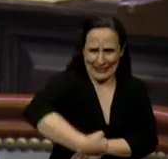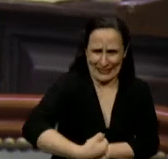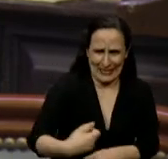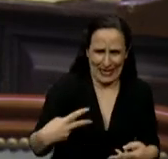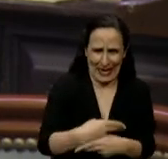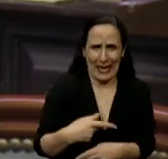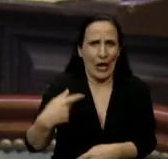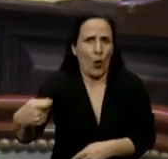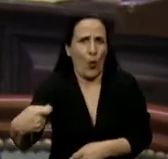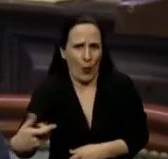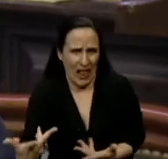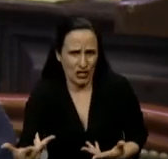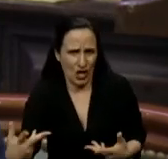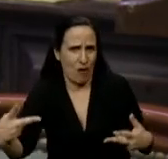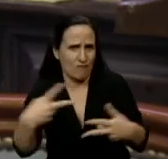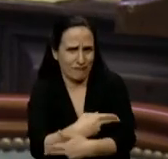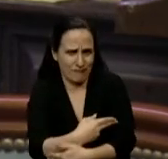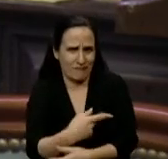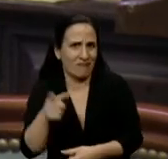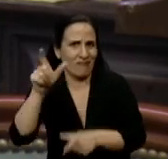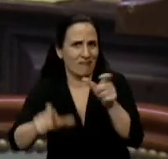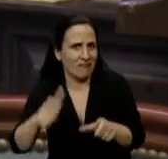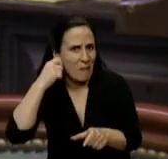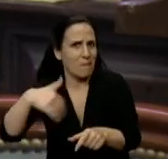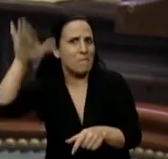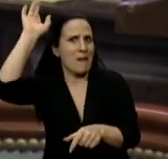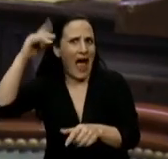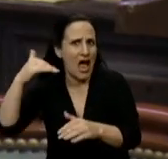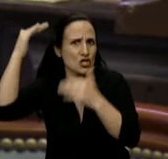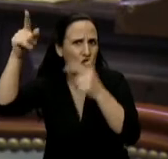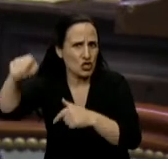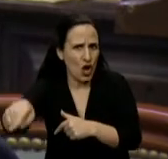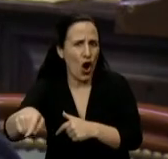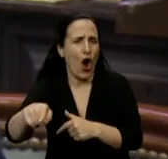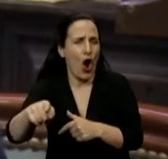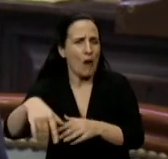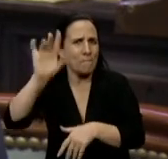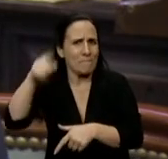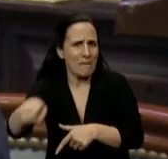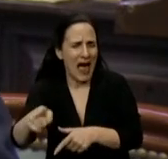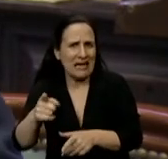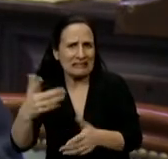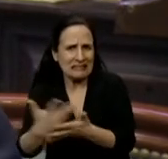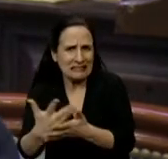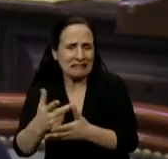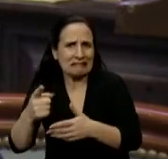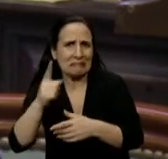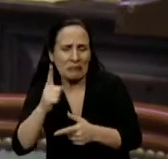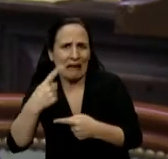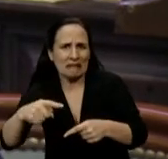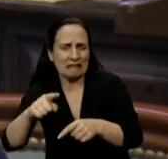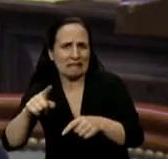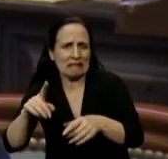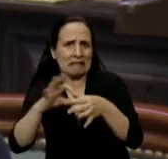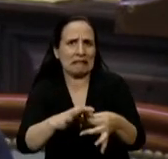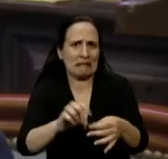las jubilaciones, siendo que son los adultos mayores el grupo de riesgo principal en la pandemia. Y por